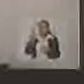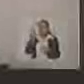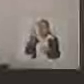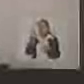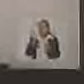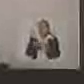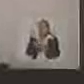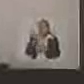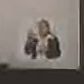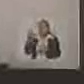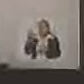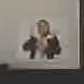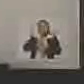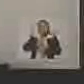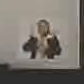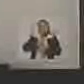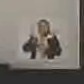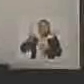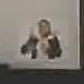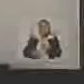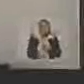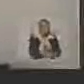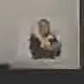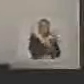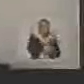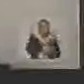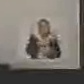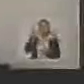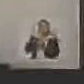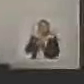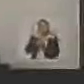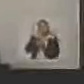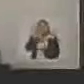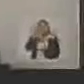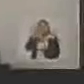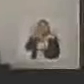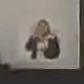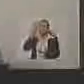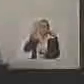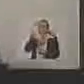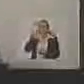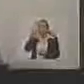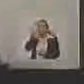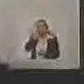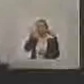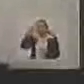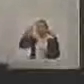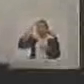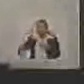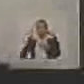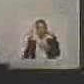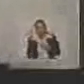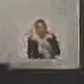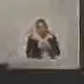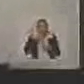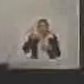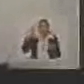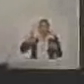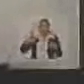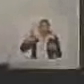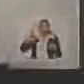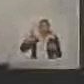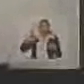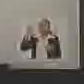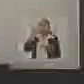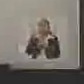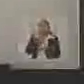colaboración para que sin pagar los 5 pesos que implican puedas atravesar del otro lado en completa seguridad y no tengas que arriesgarte a los